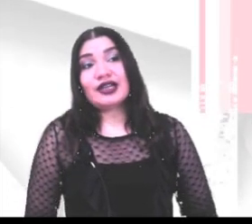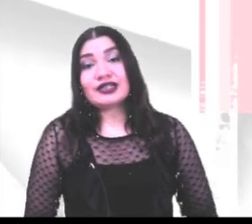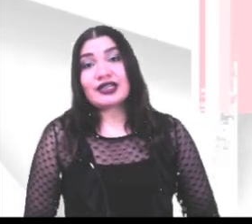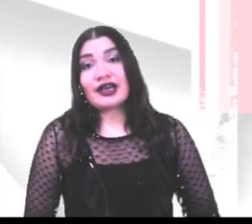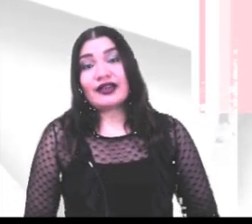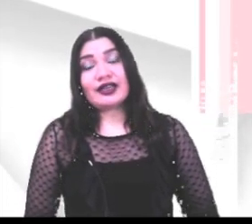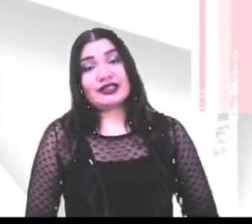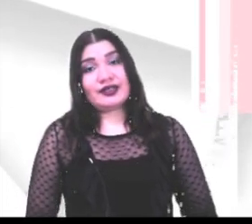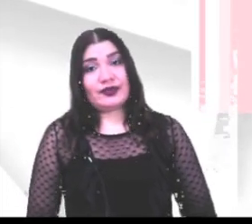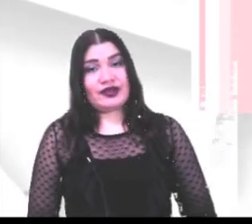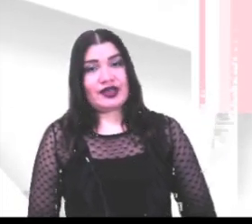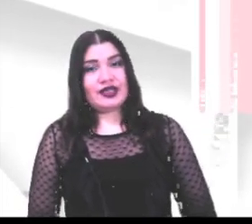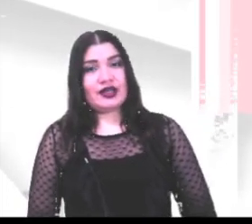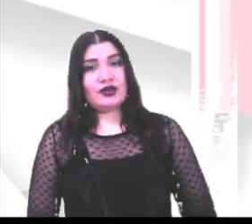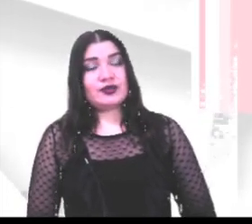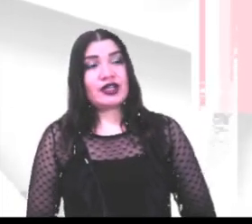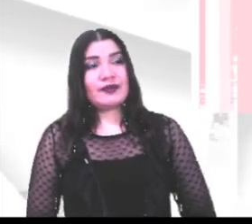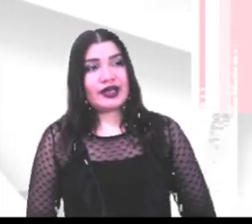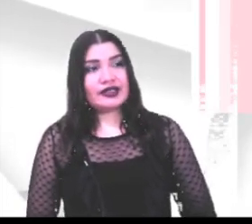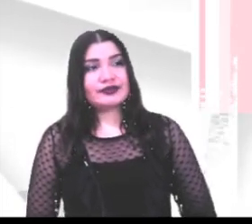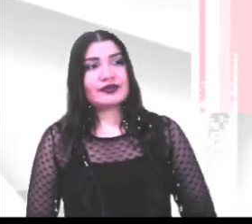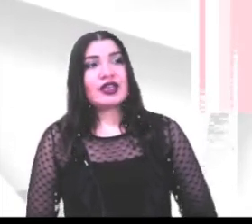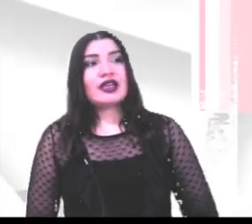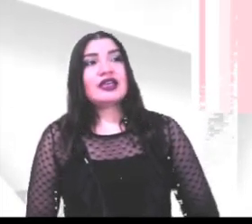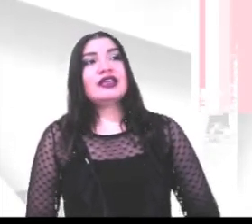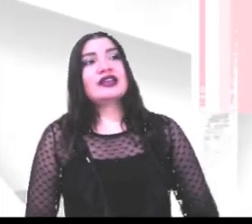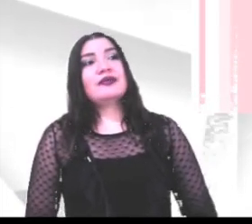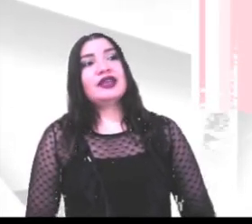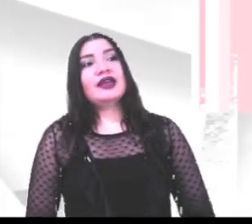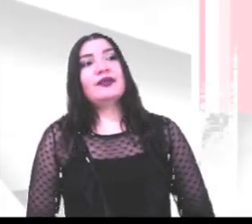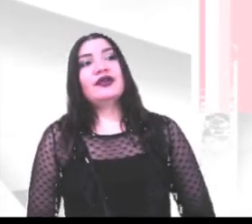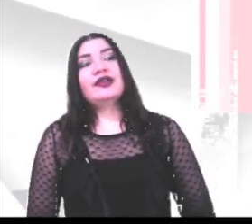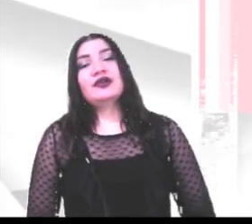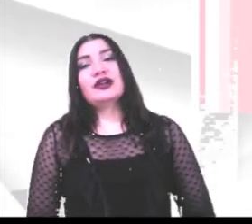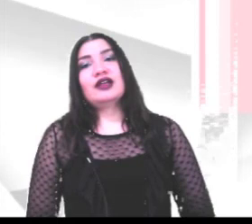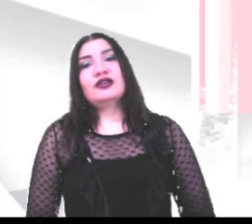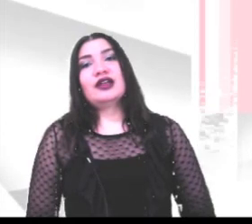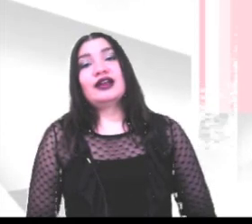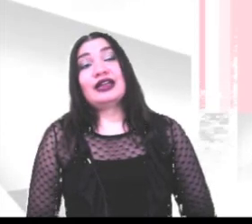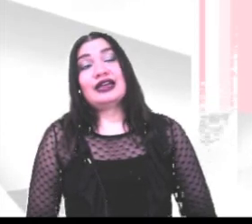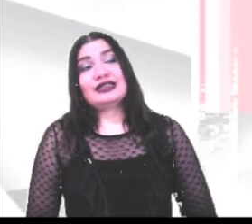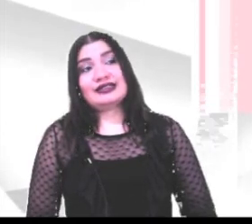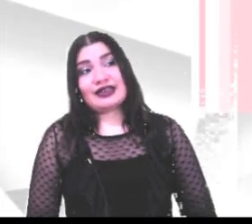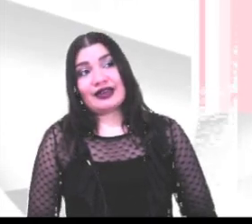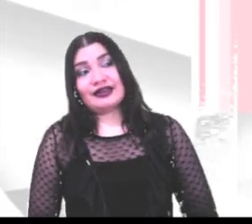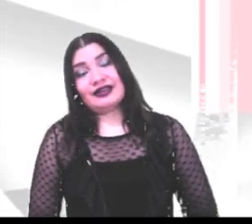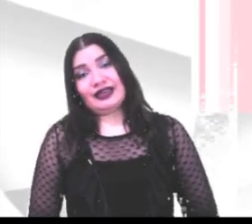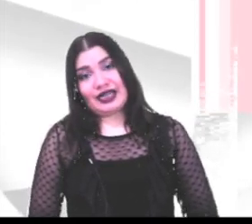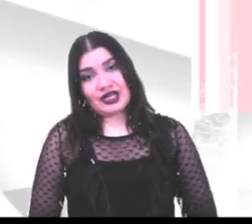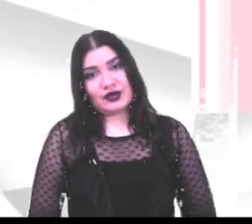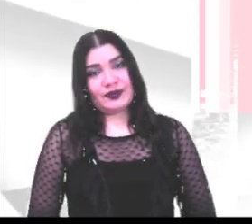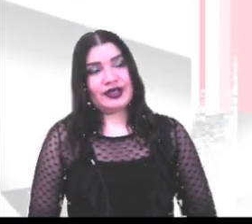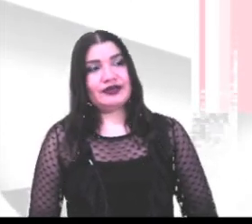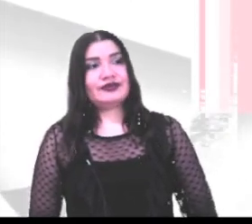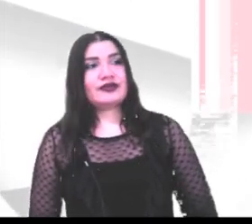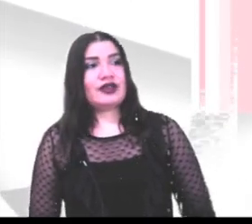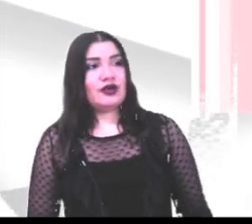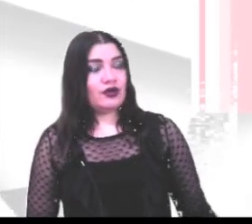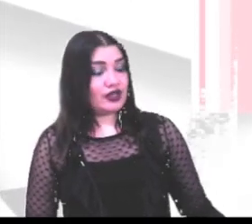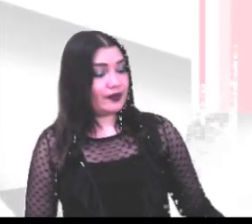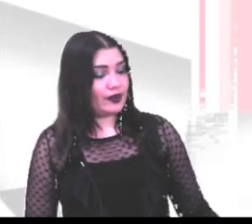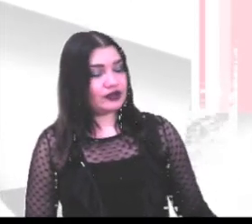en cascadas que se puede ir a observar y también podemos realizar canopy